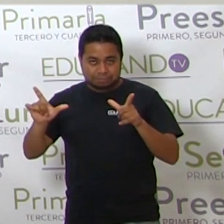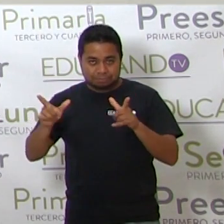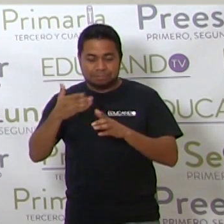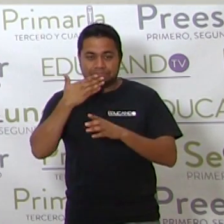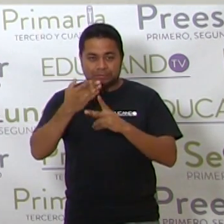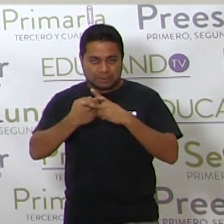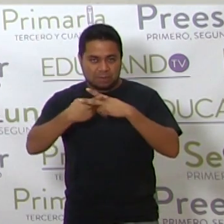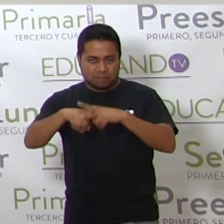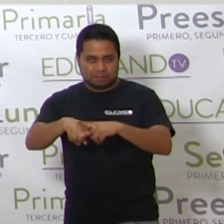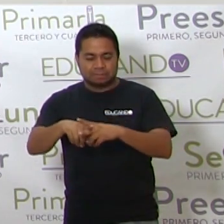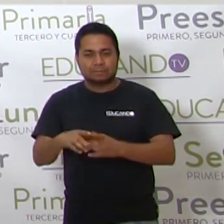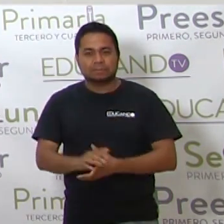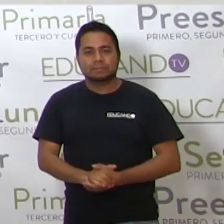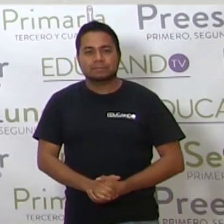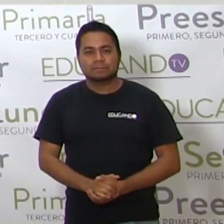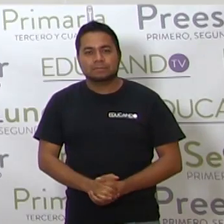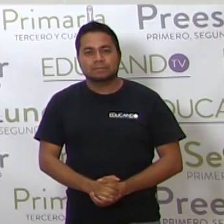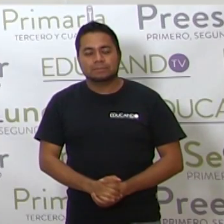comenzamos